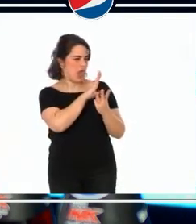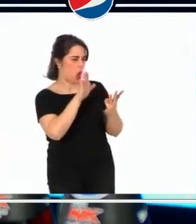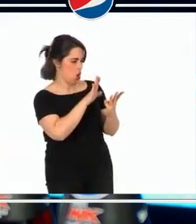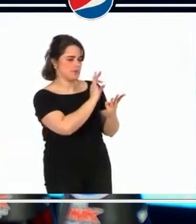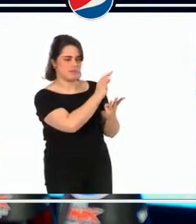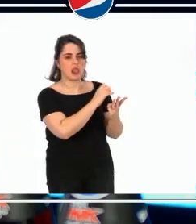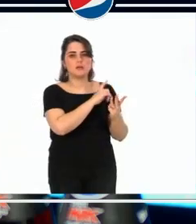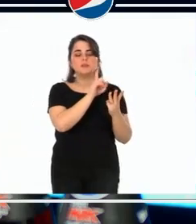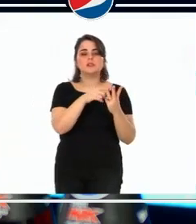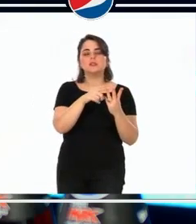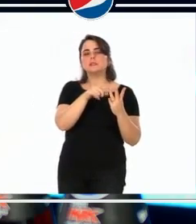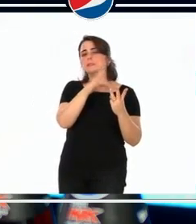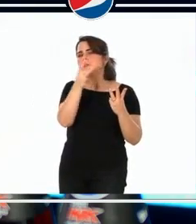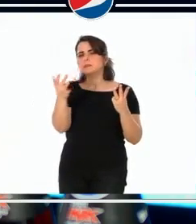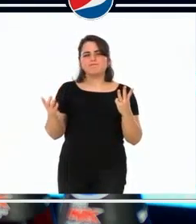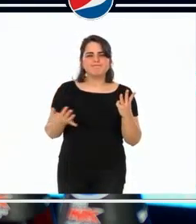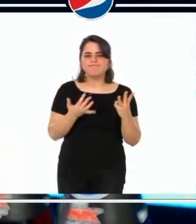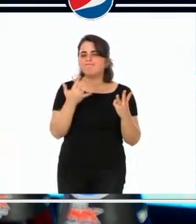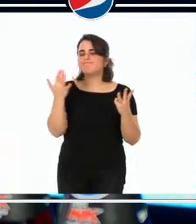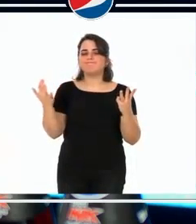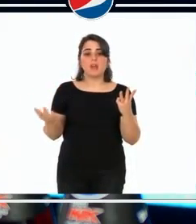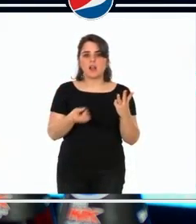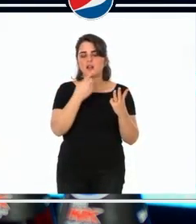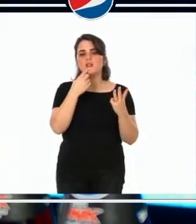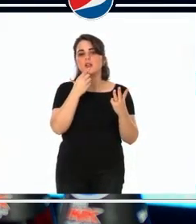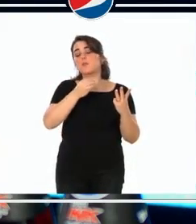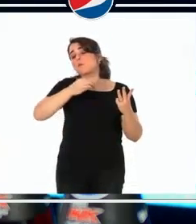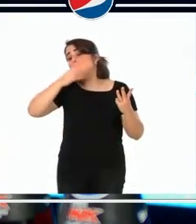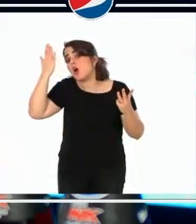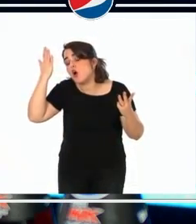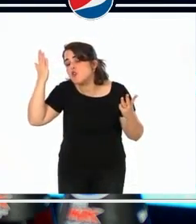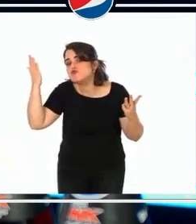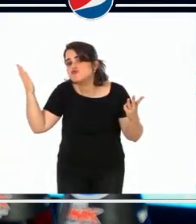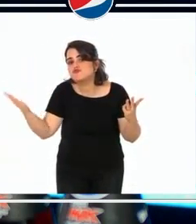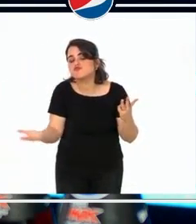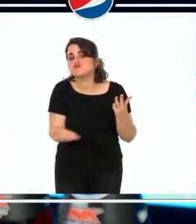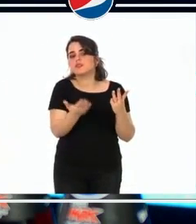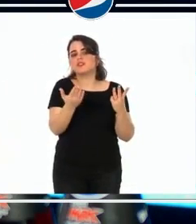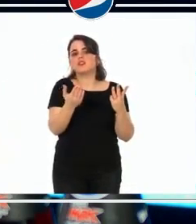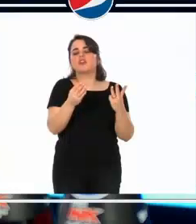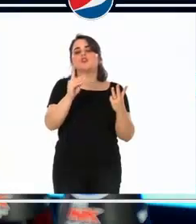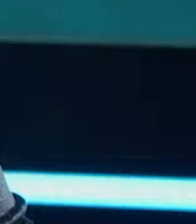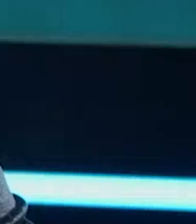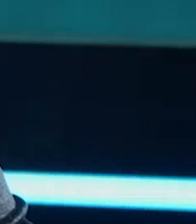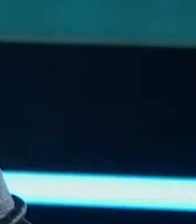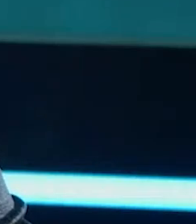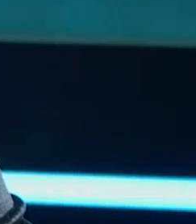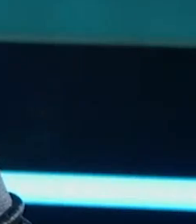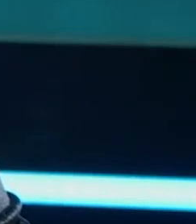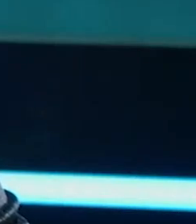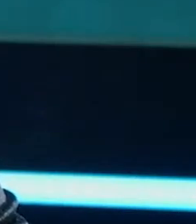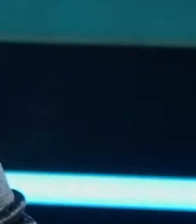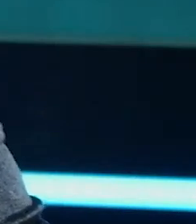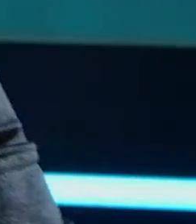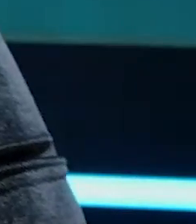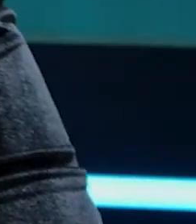tercera, me voy a quedar con, a lo mejor, Duki Givenchy, me voy a quedar. Ya tenemos